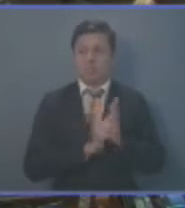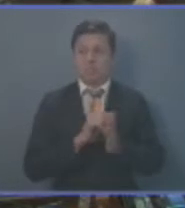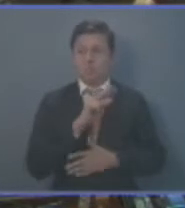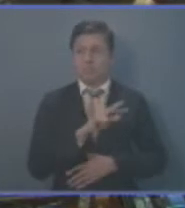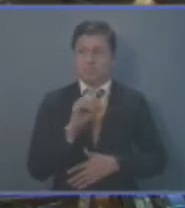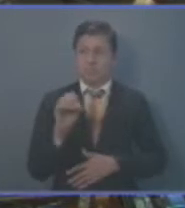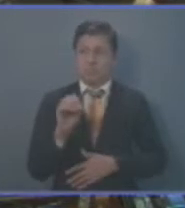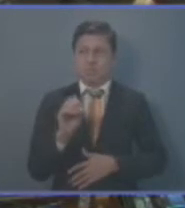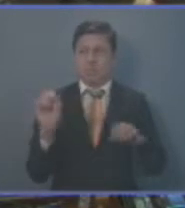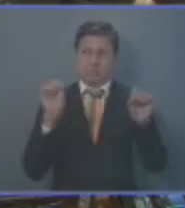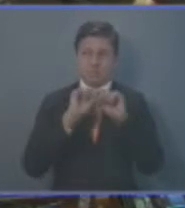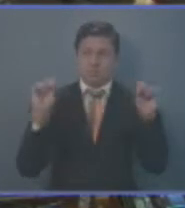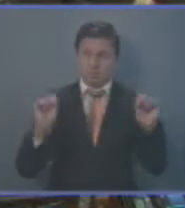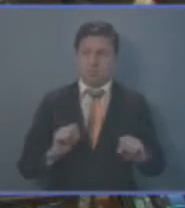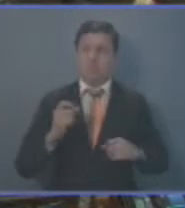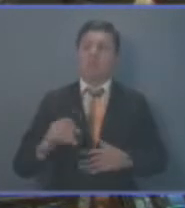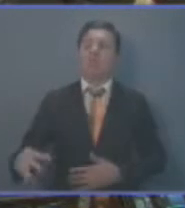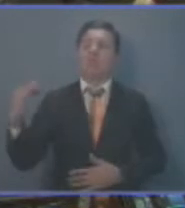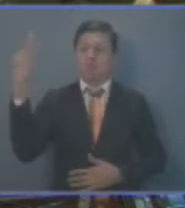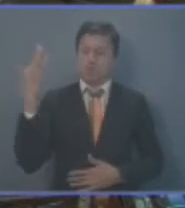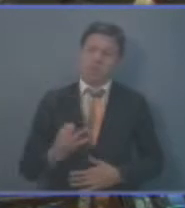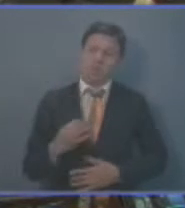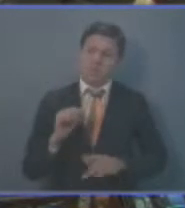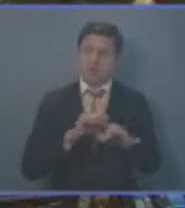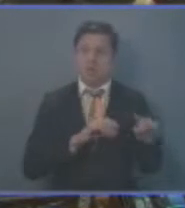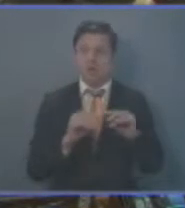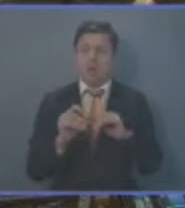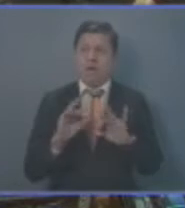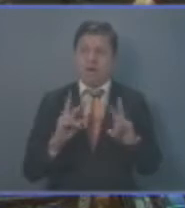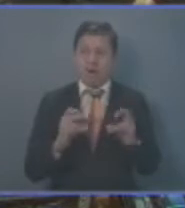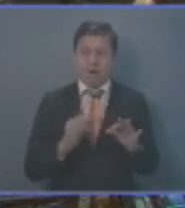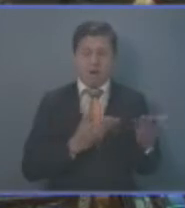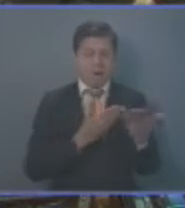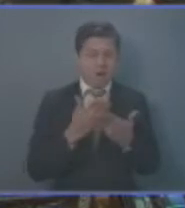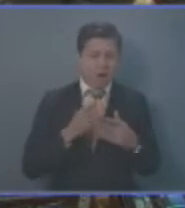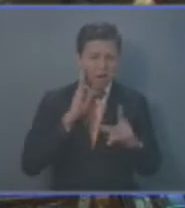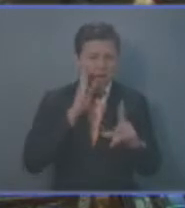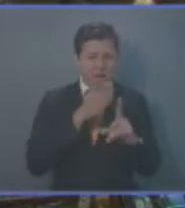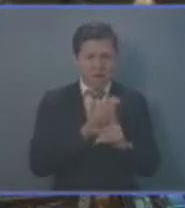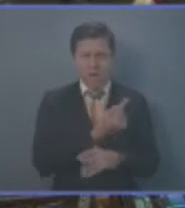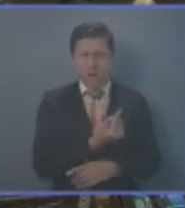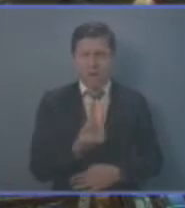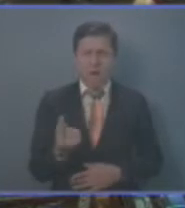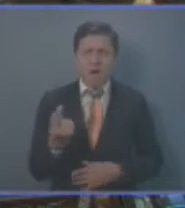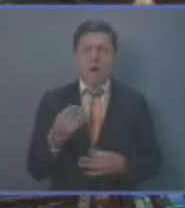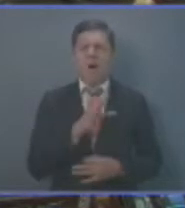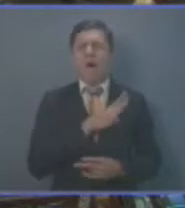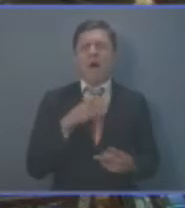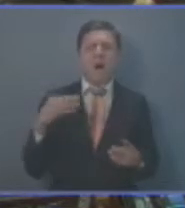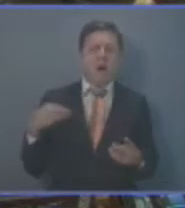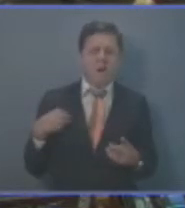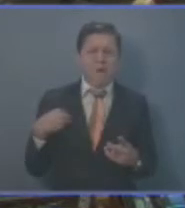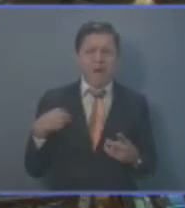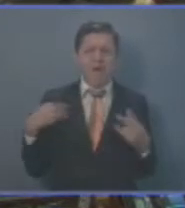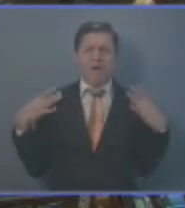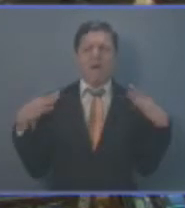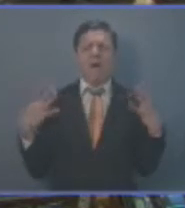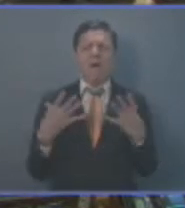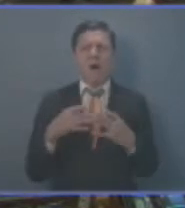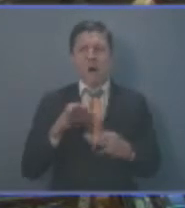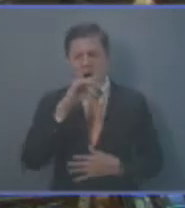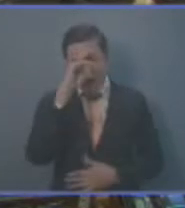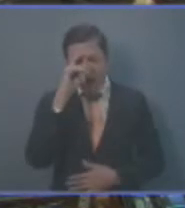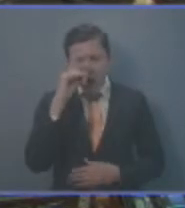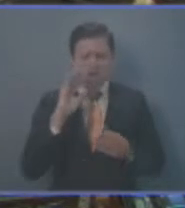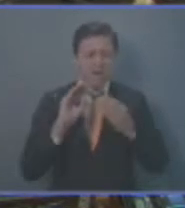20, el sistema debe establecer un modelo de atención centrado en la persona, la familia, el entorno laboral